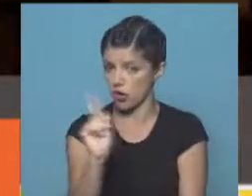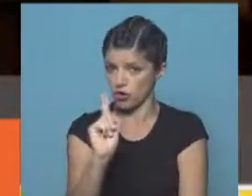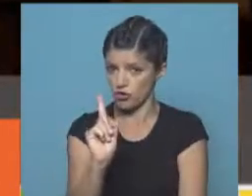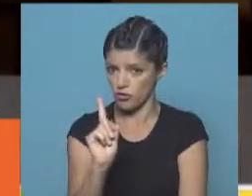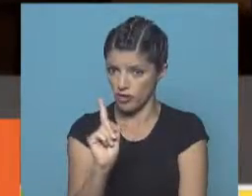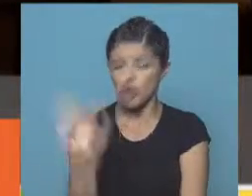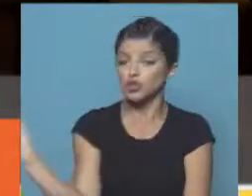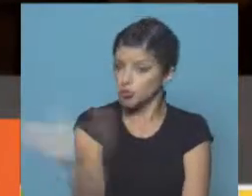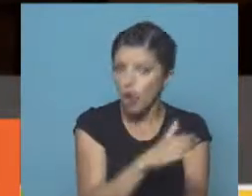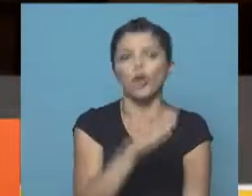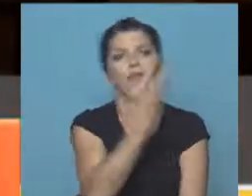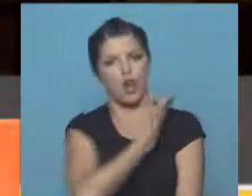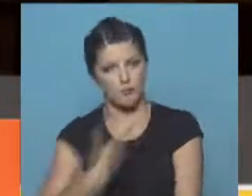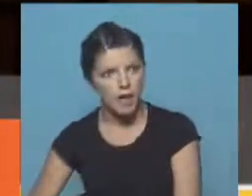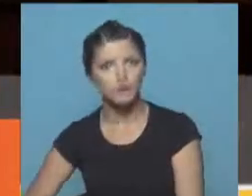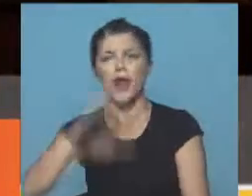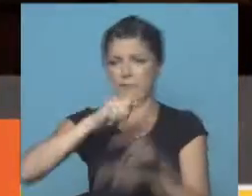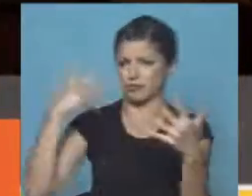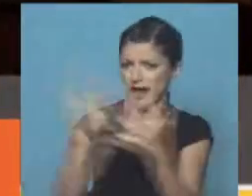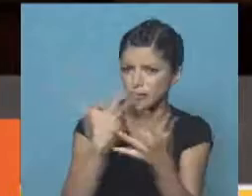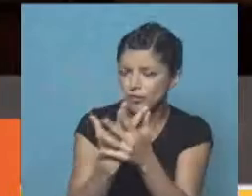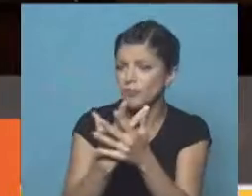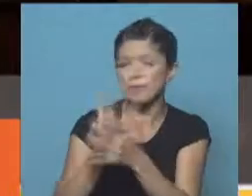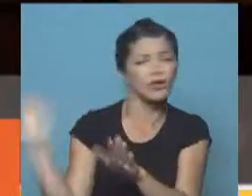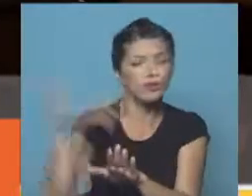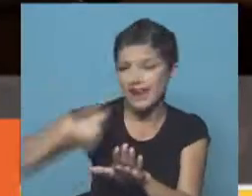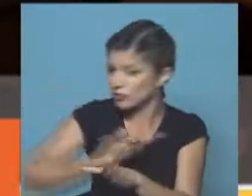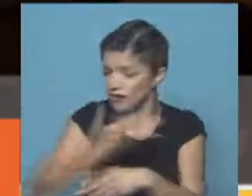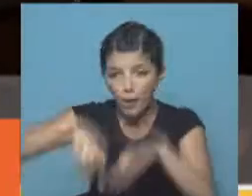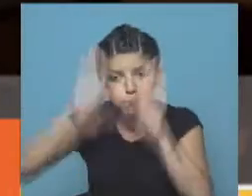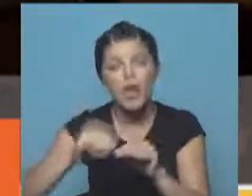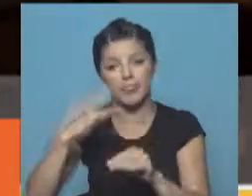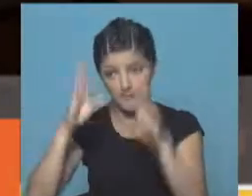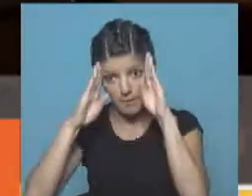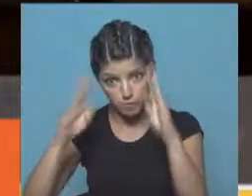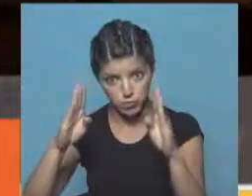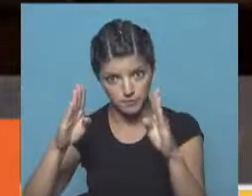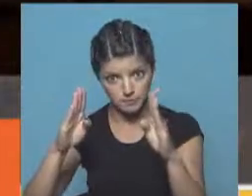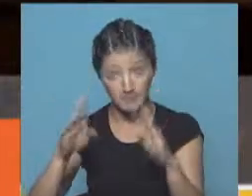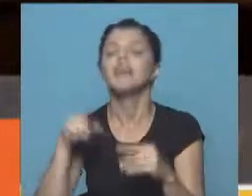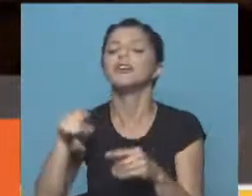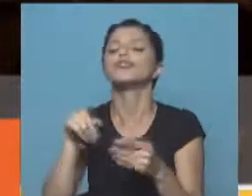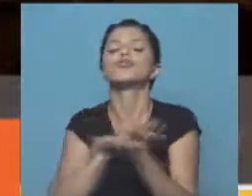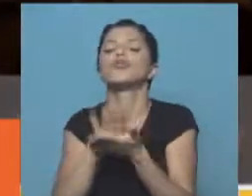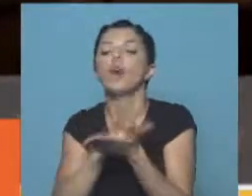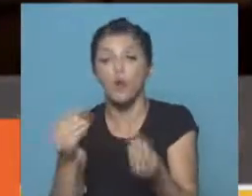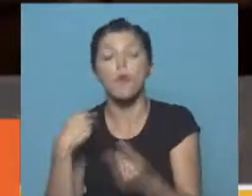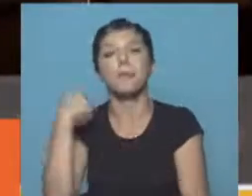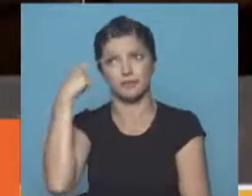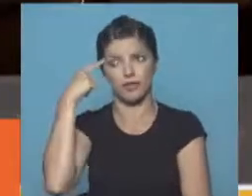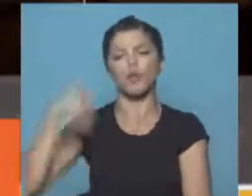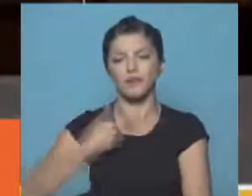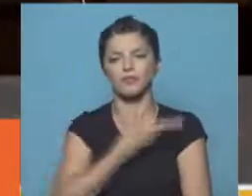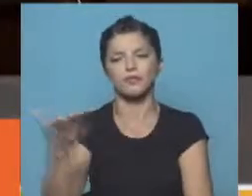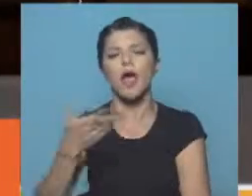víctimas, es algo que tiene que preocupar a toda la sociedad. Y la única forma de salir de esto es salir como una sociedad más pacífica, como una sociedad